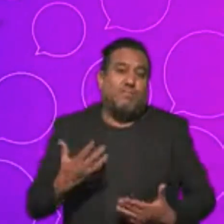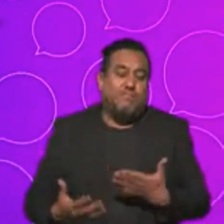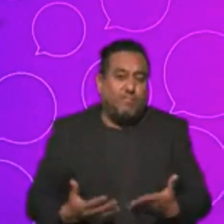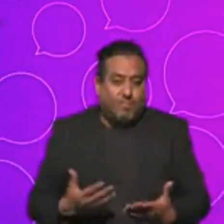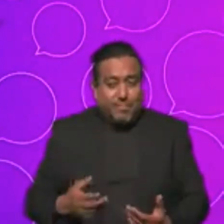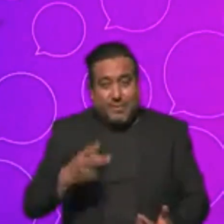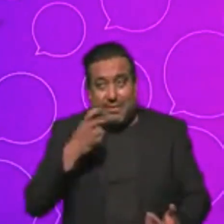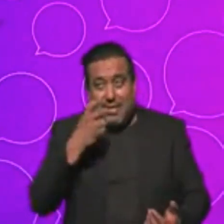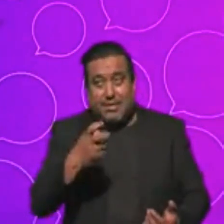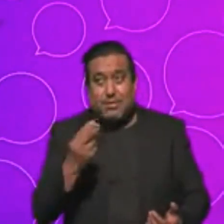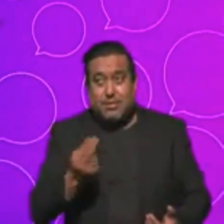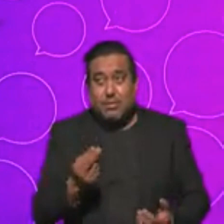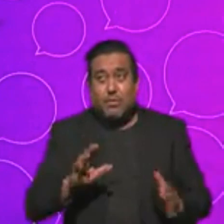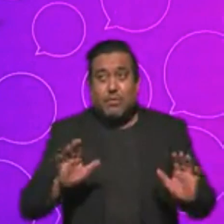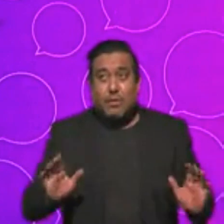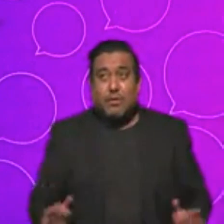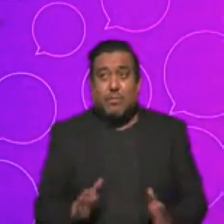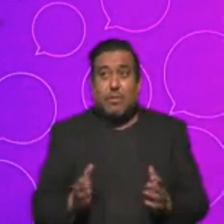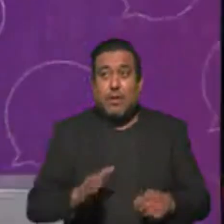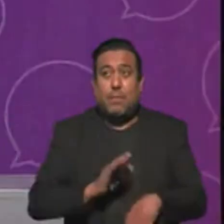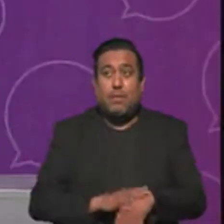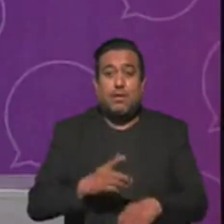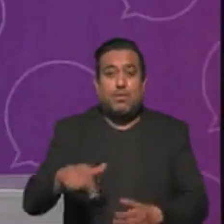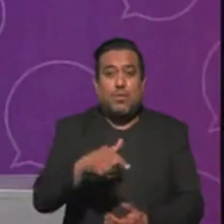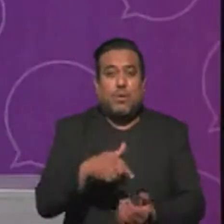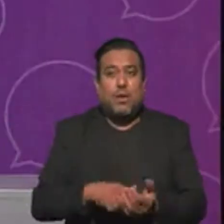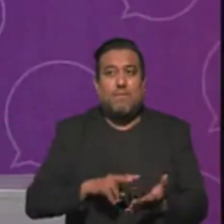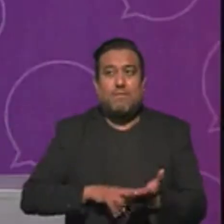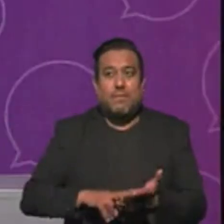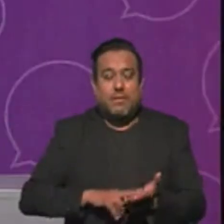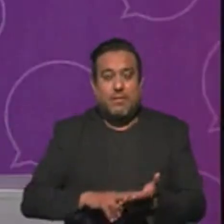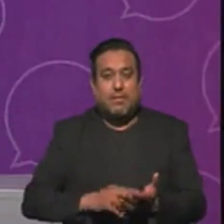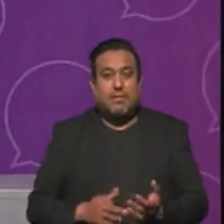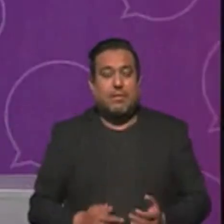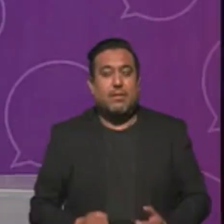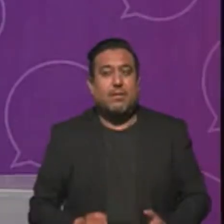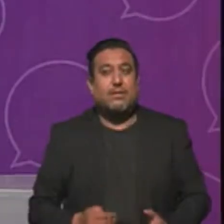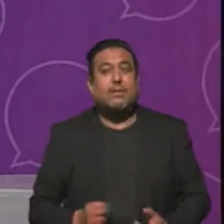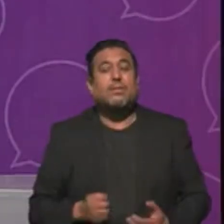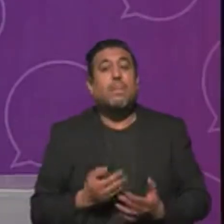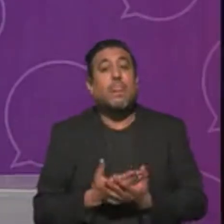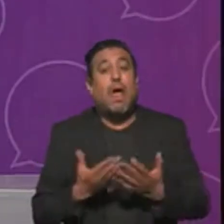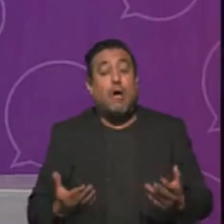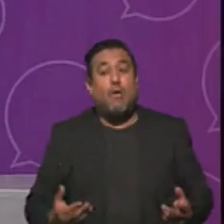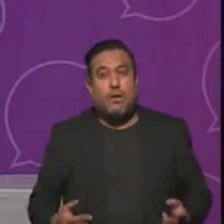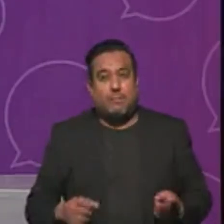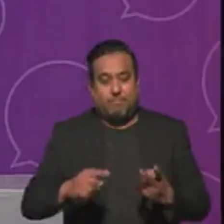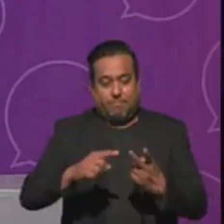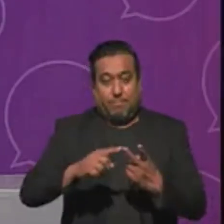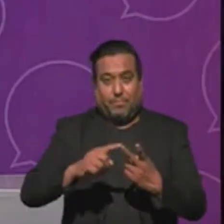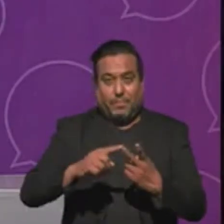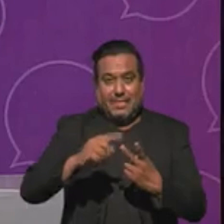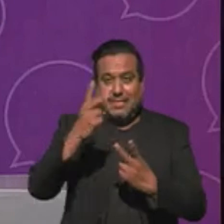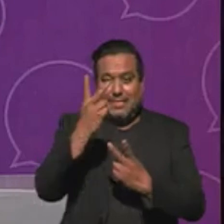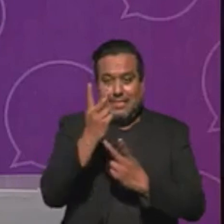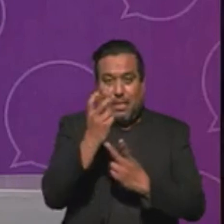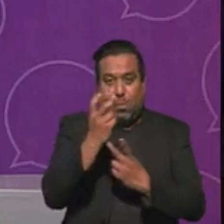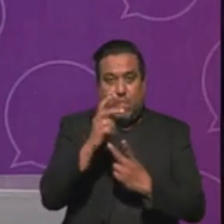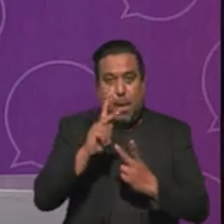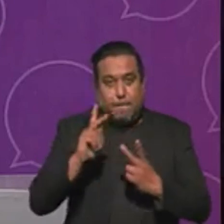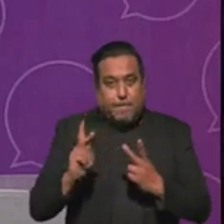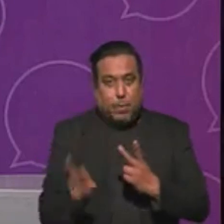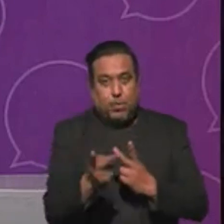necesitamos impulsar más espacios veros Gracias candidato pasemos ahora a la segunda pregunta de este segundo